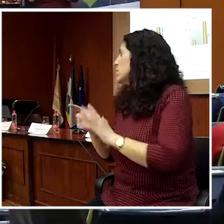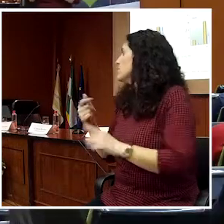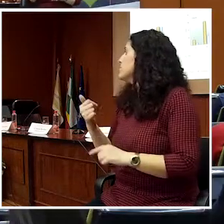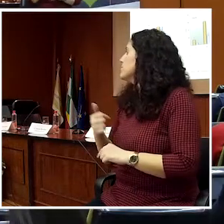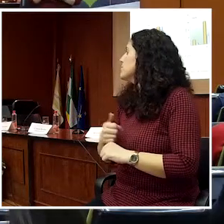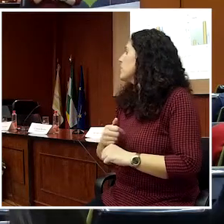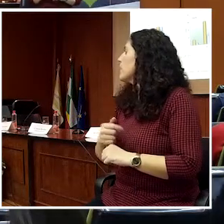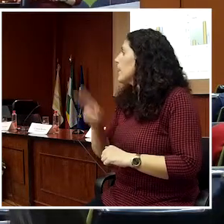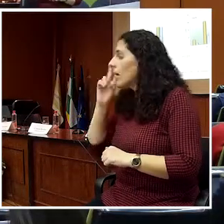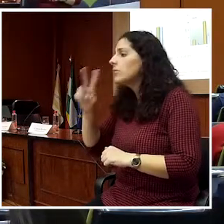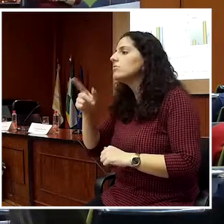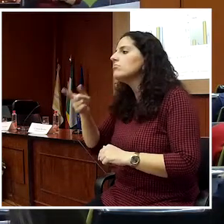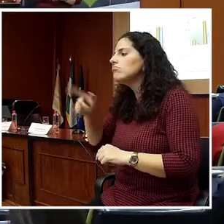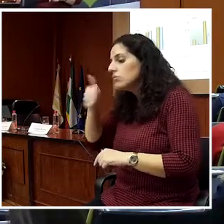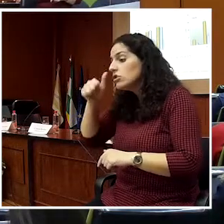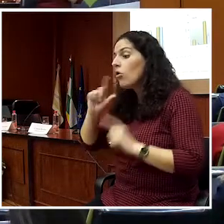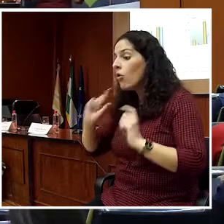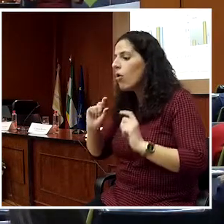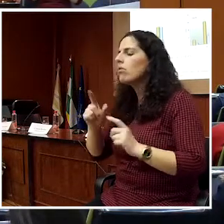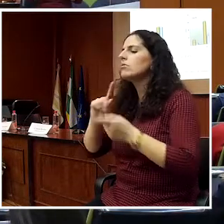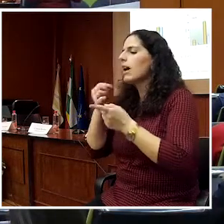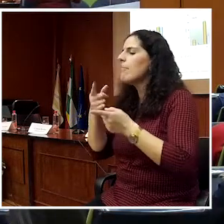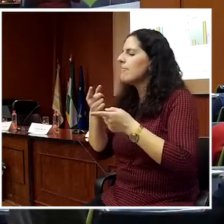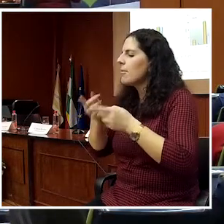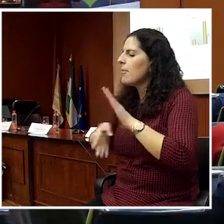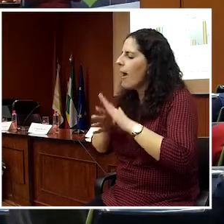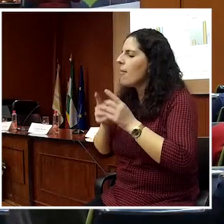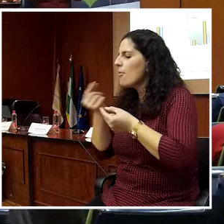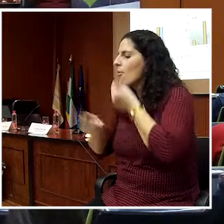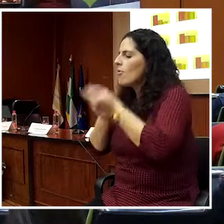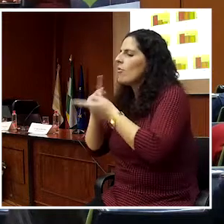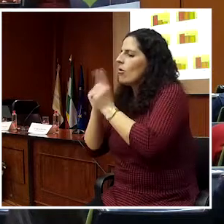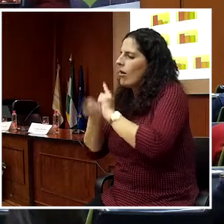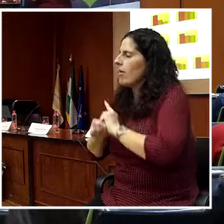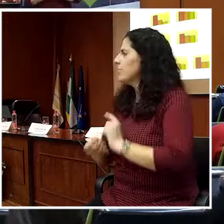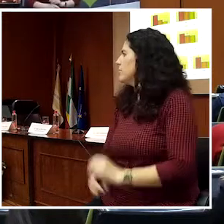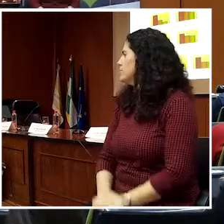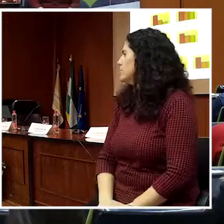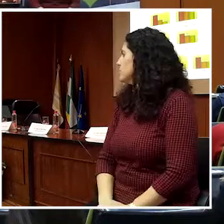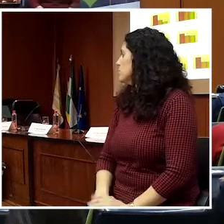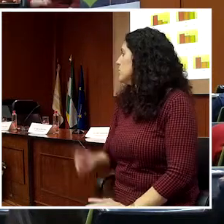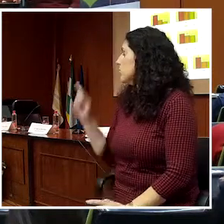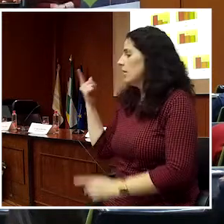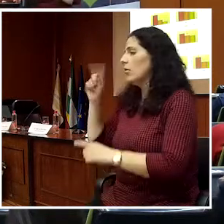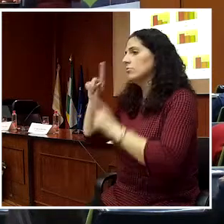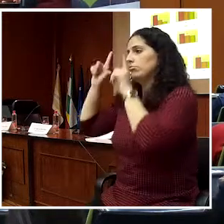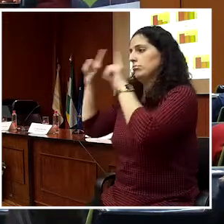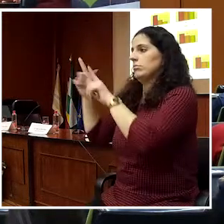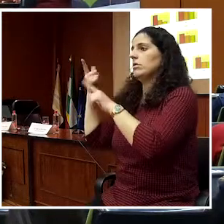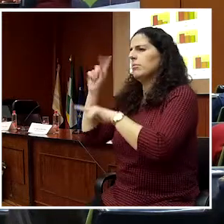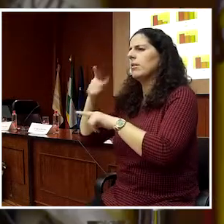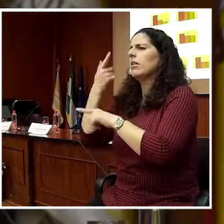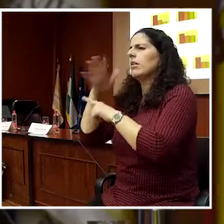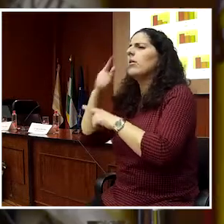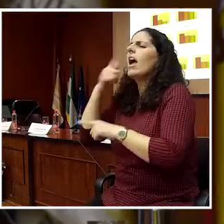la glucemia, ya está alterada en esta etapa de la vida. Y esta es una diapositiva que he traído